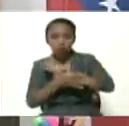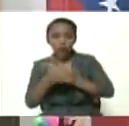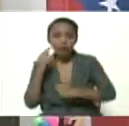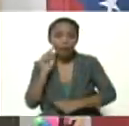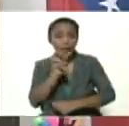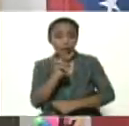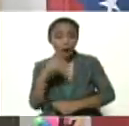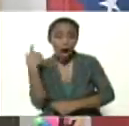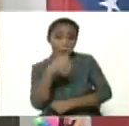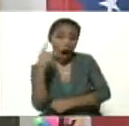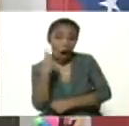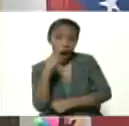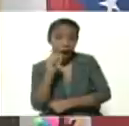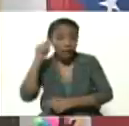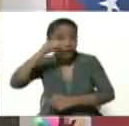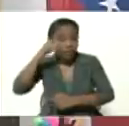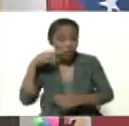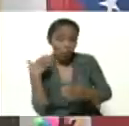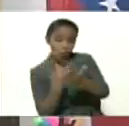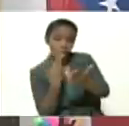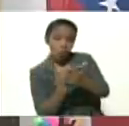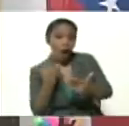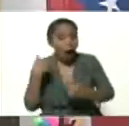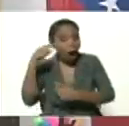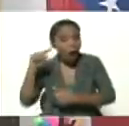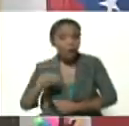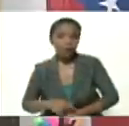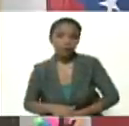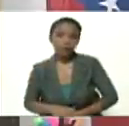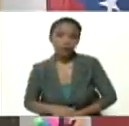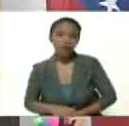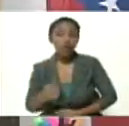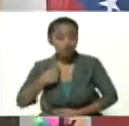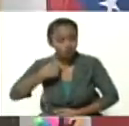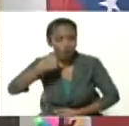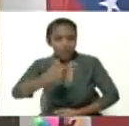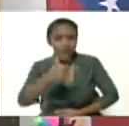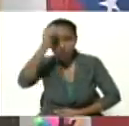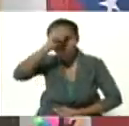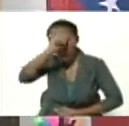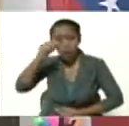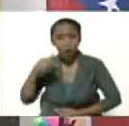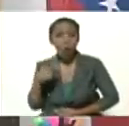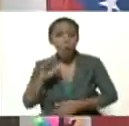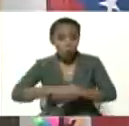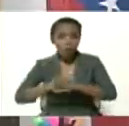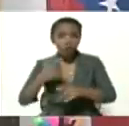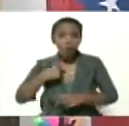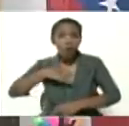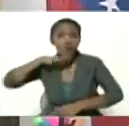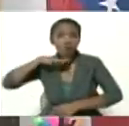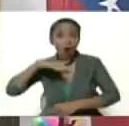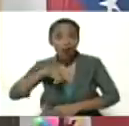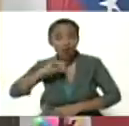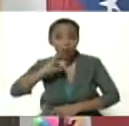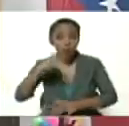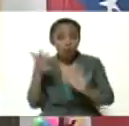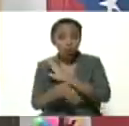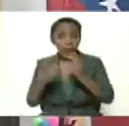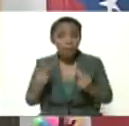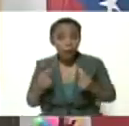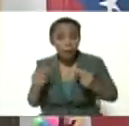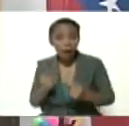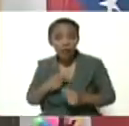están los videos, ahí están las pruebas. Yo lo dije el domingo porque tenía mucha información de la activación